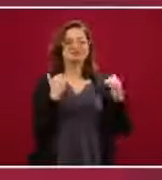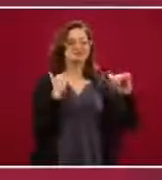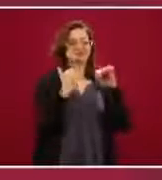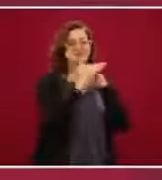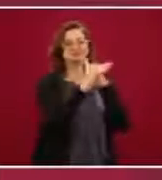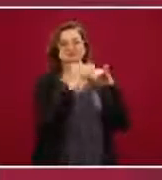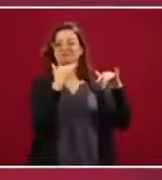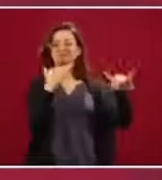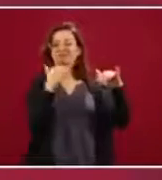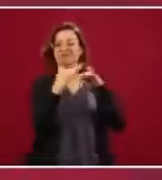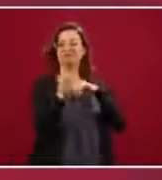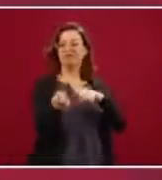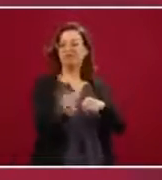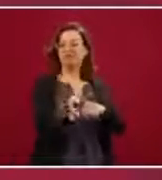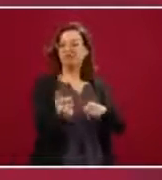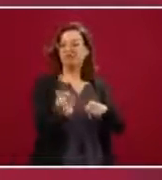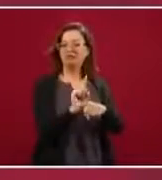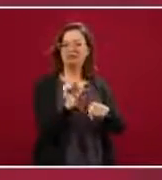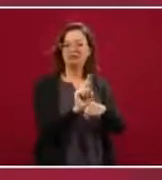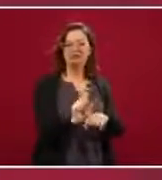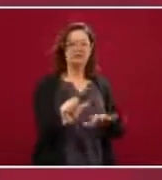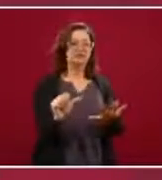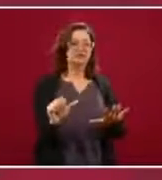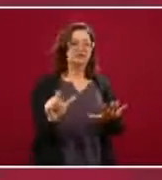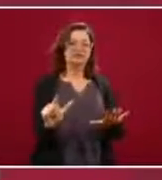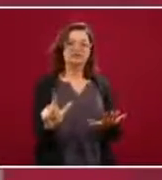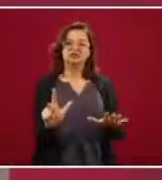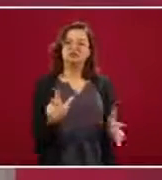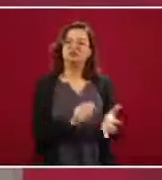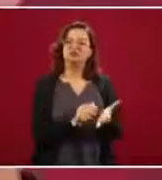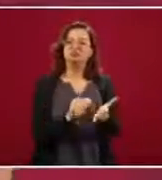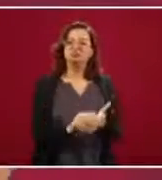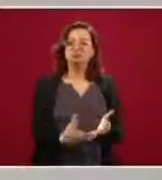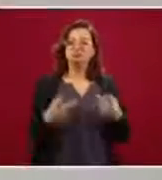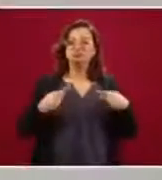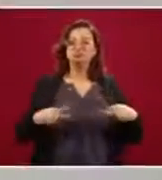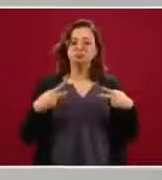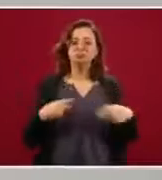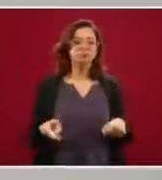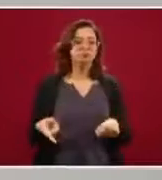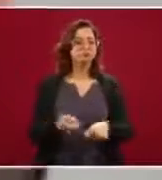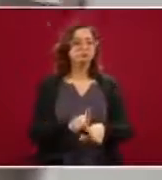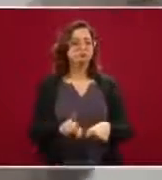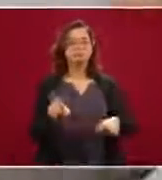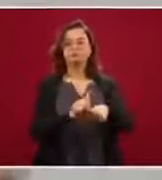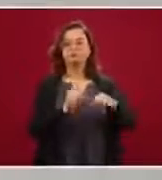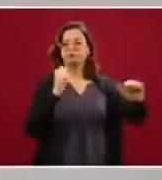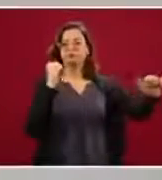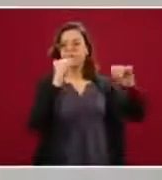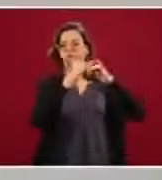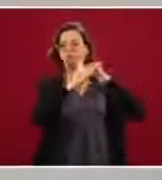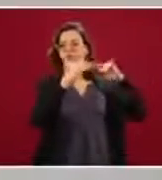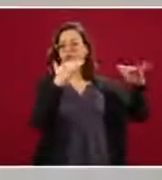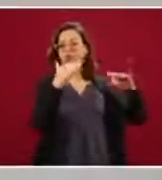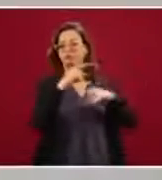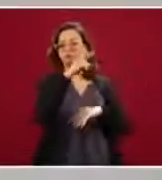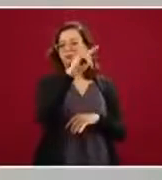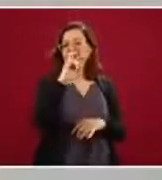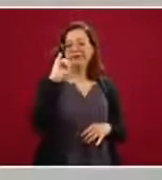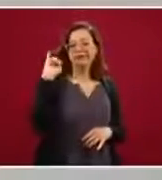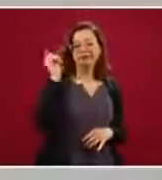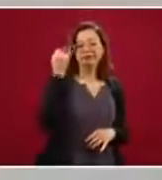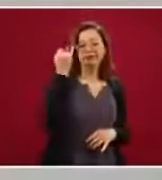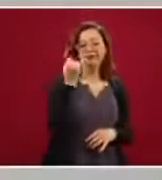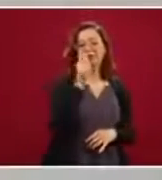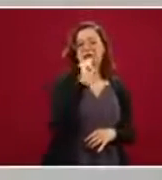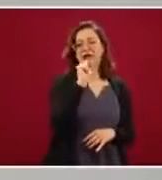demográficos diarios, 6, 7, 8, 10 millones de personas cruzan esa frontera tan solo en el lado de Tijuana-San